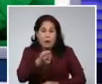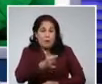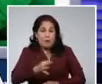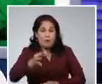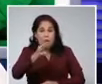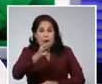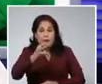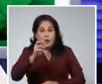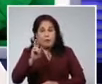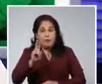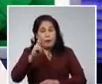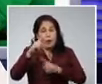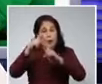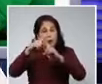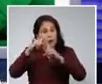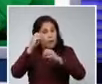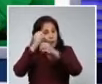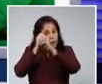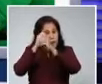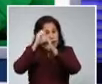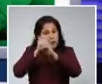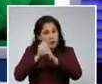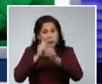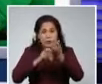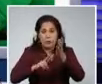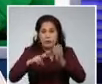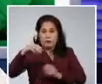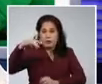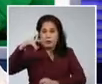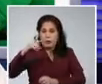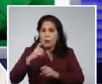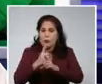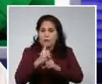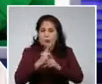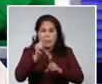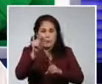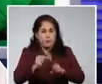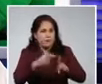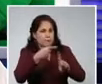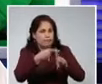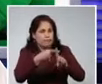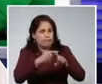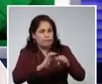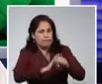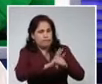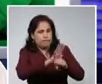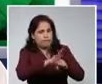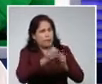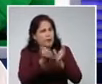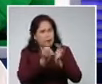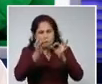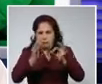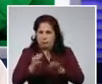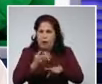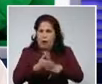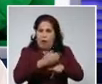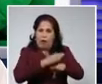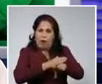en la provincia de Pinar del Río, contacto de un caso positivo ya diagnosticado